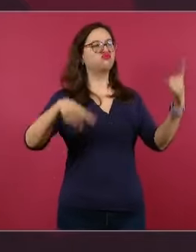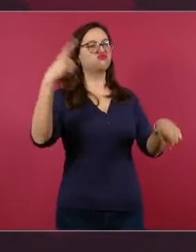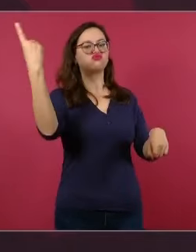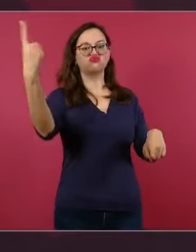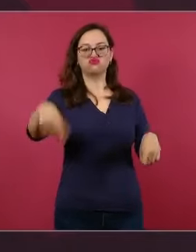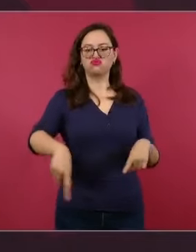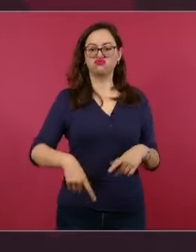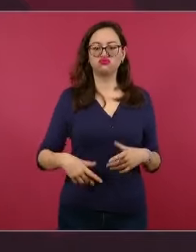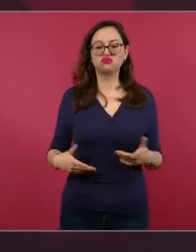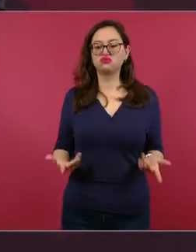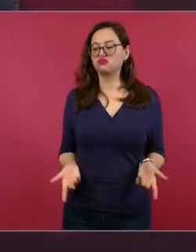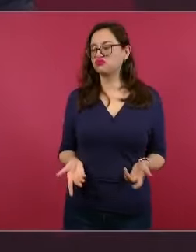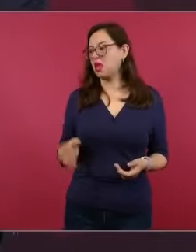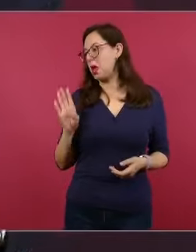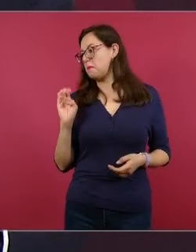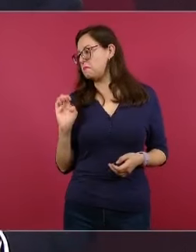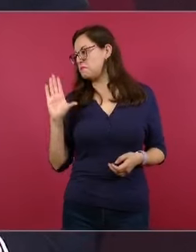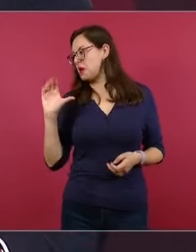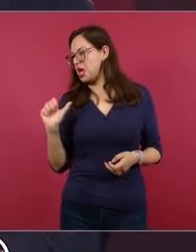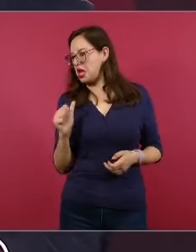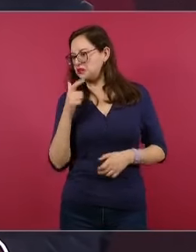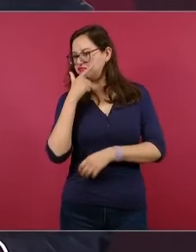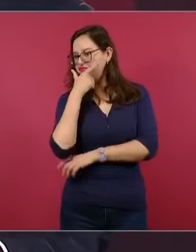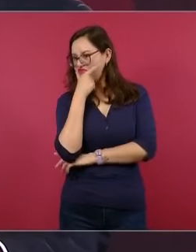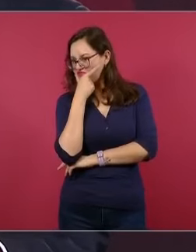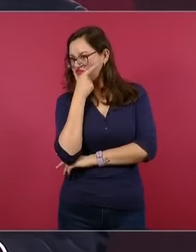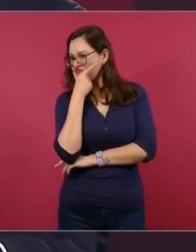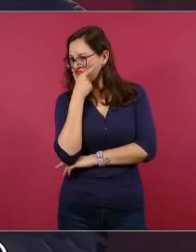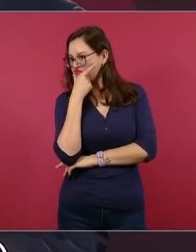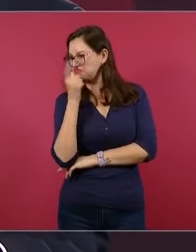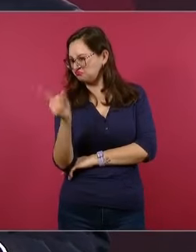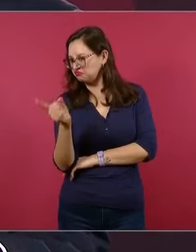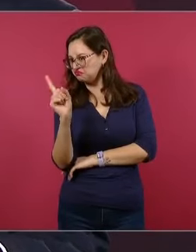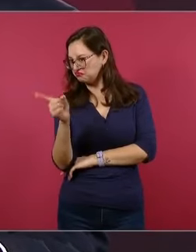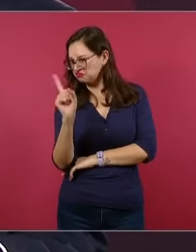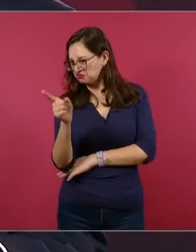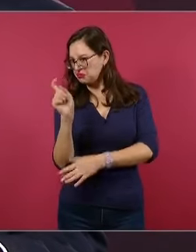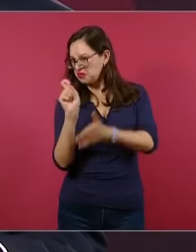beca a este